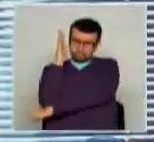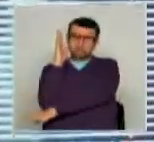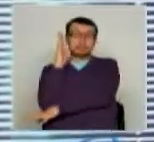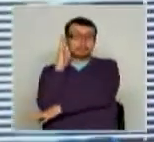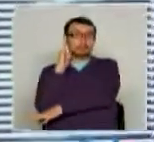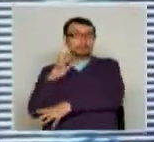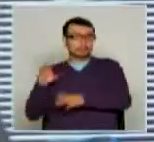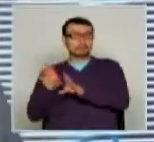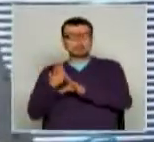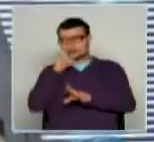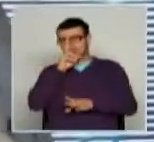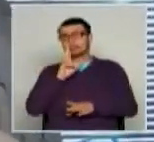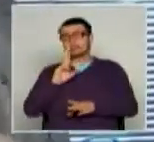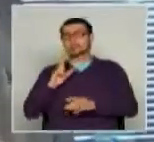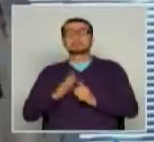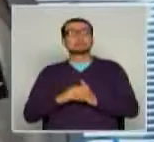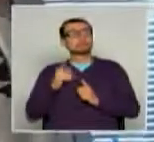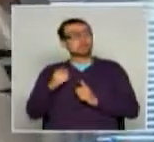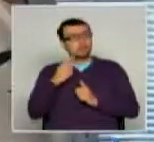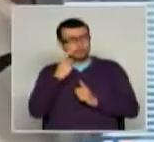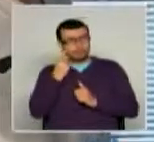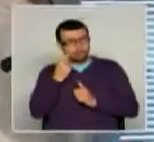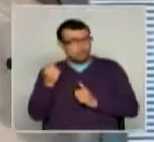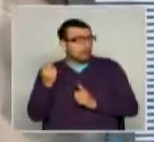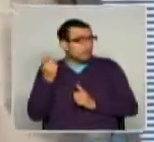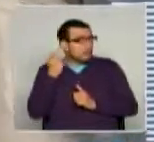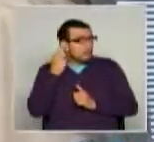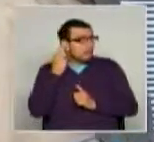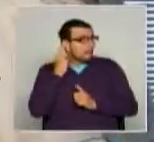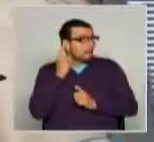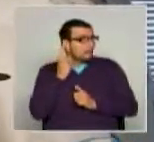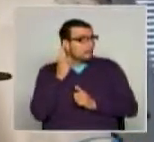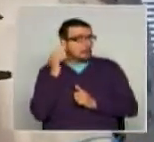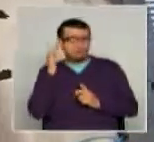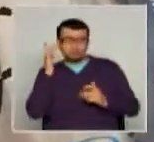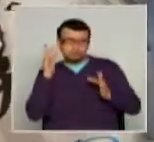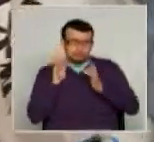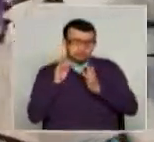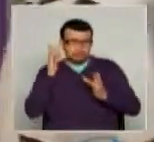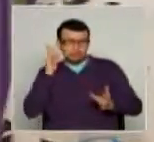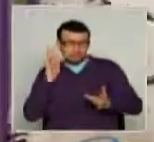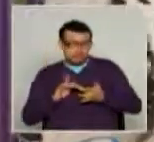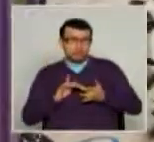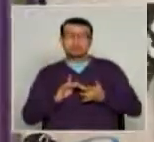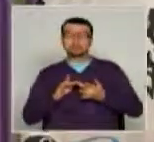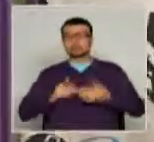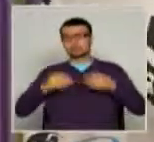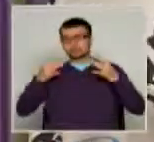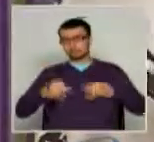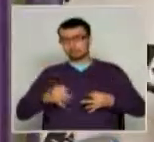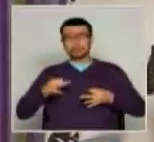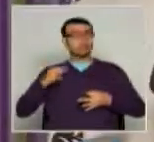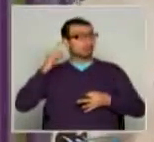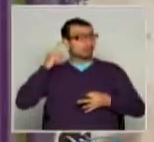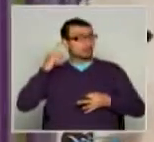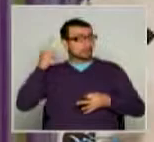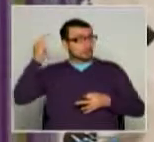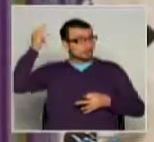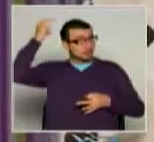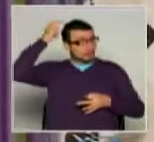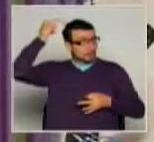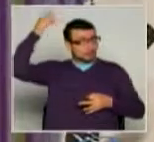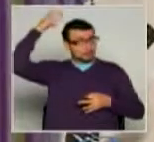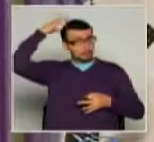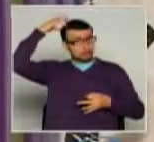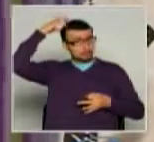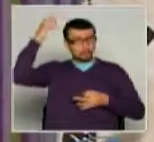buscando ciertos sitios que desde acá hacen las conexiones neurológicas y van a la corteza cerebral, donde están esos